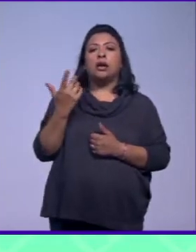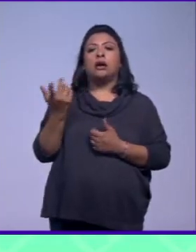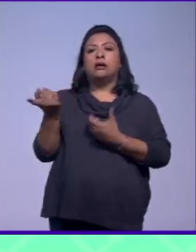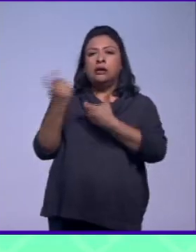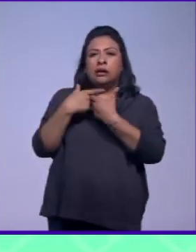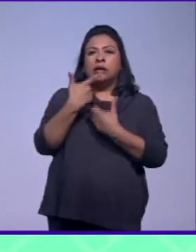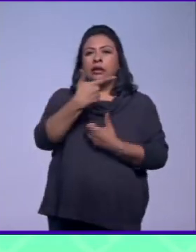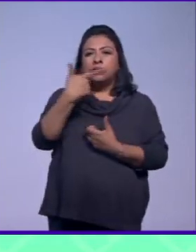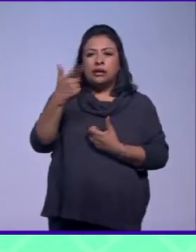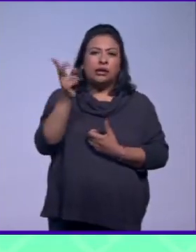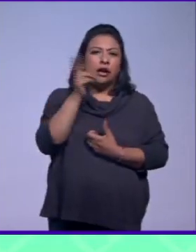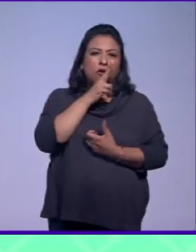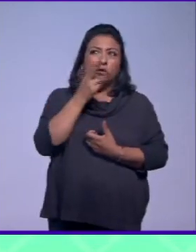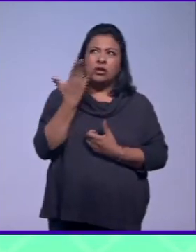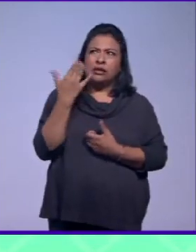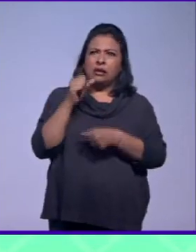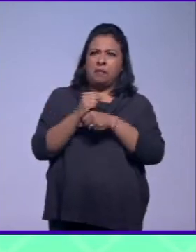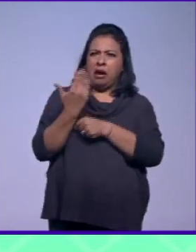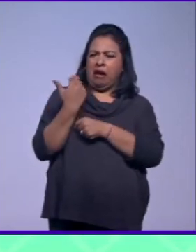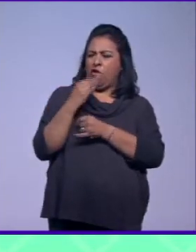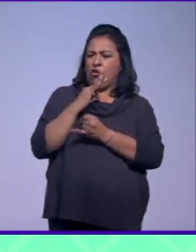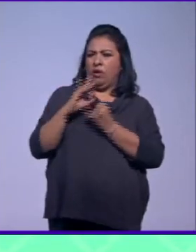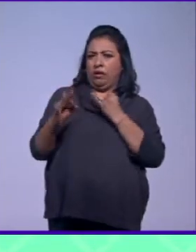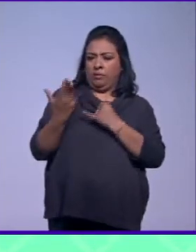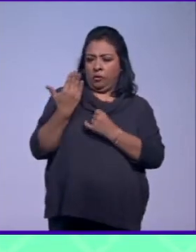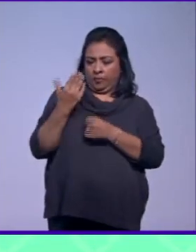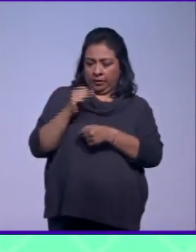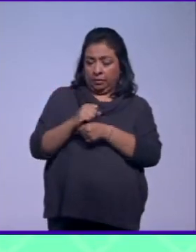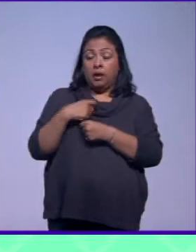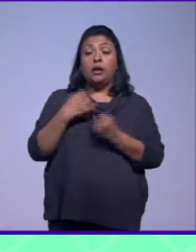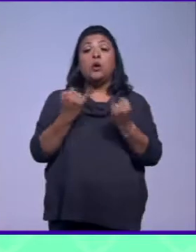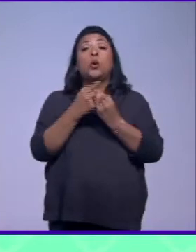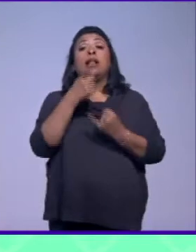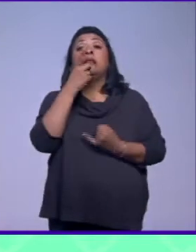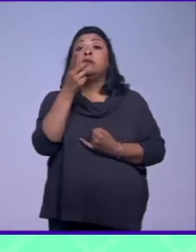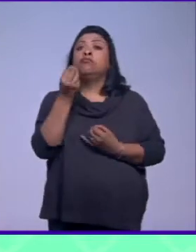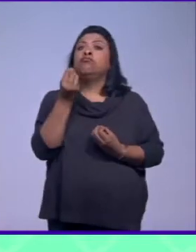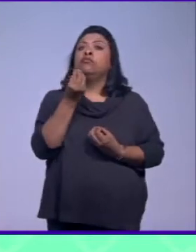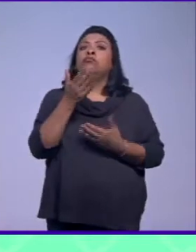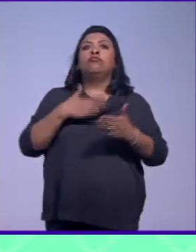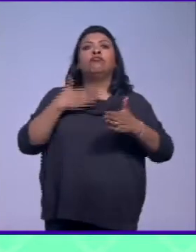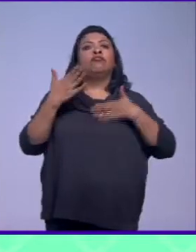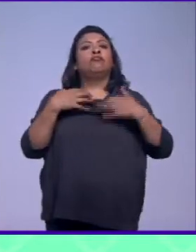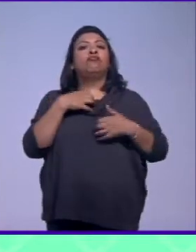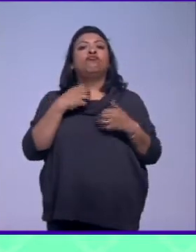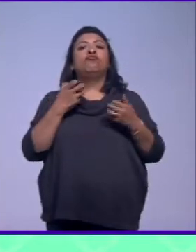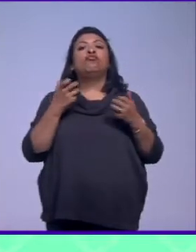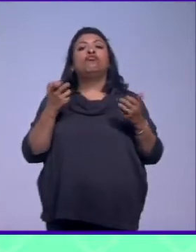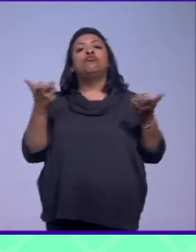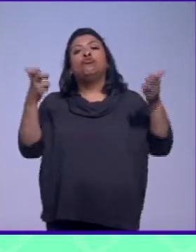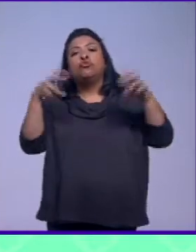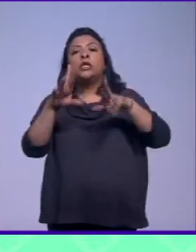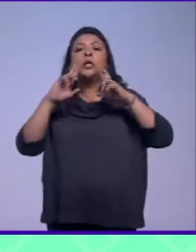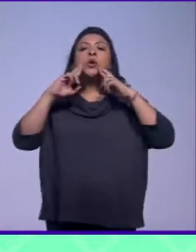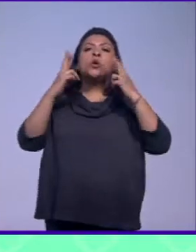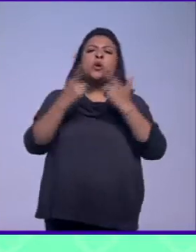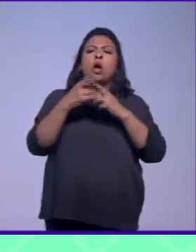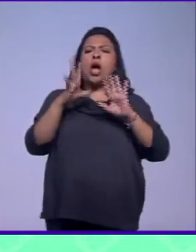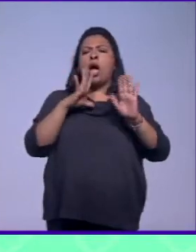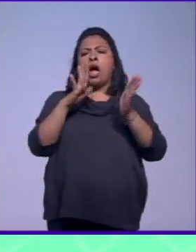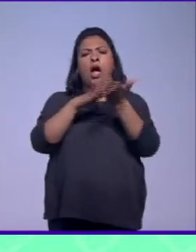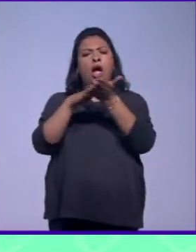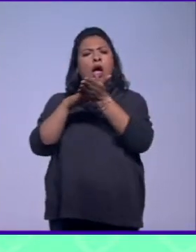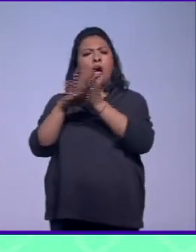es a finales de la semana pasada también hablaba que está muy entusiasmado de encontrarse y que se iban a limar las